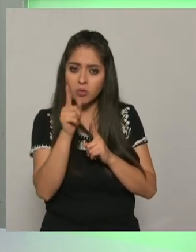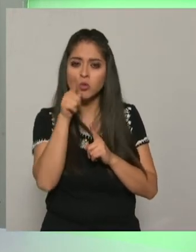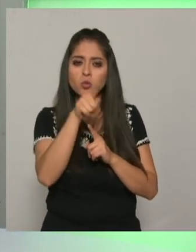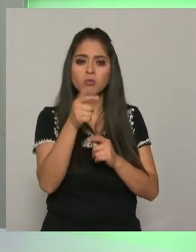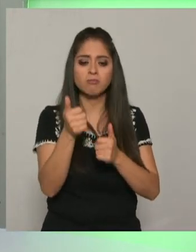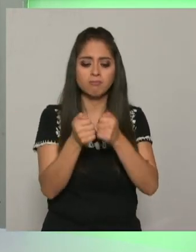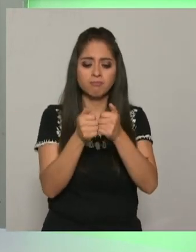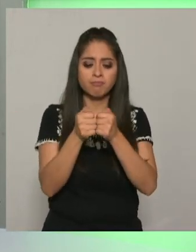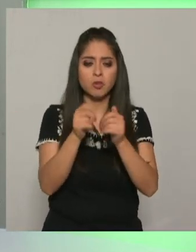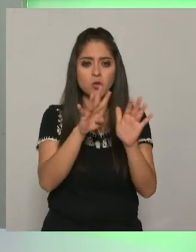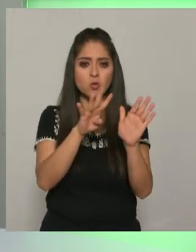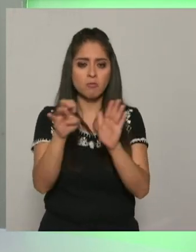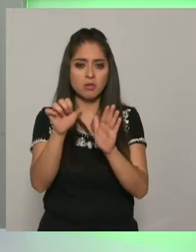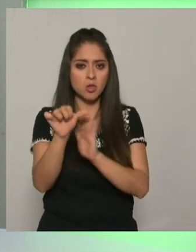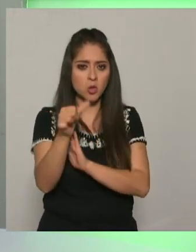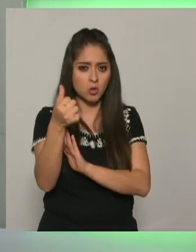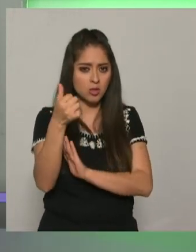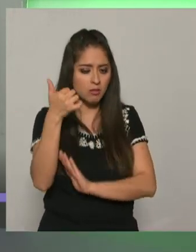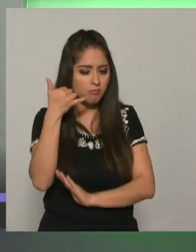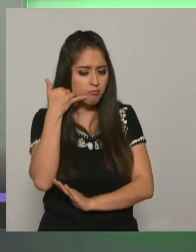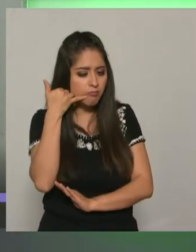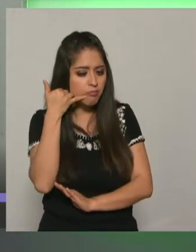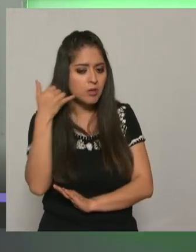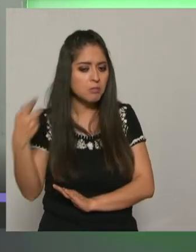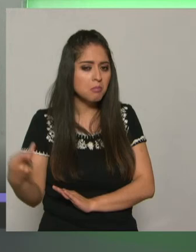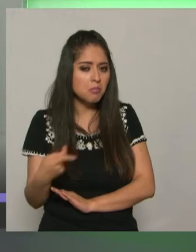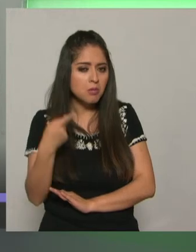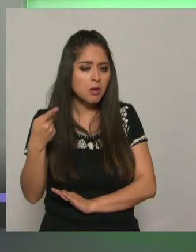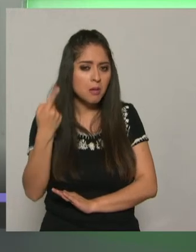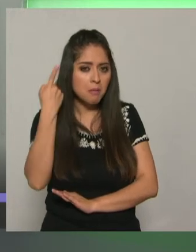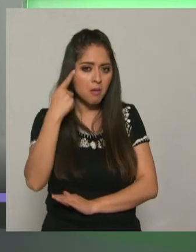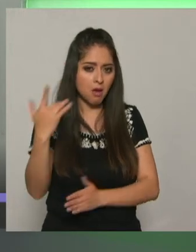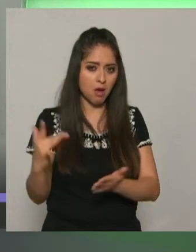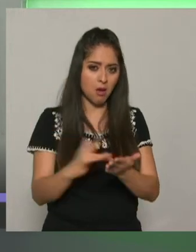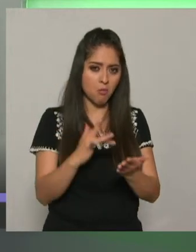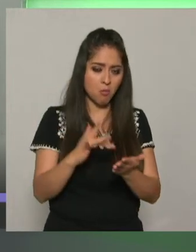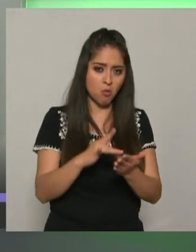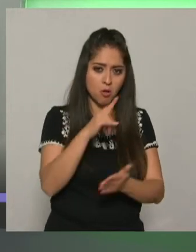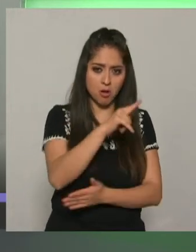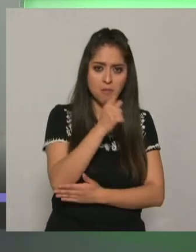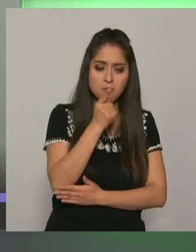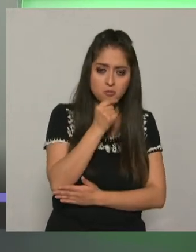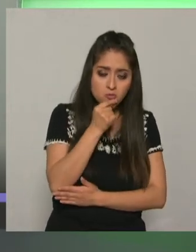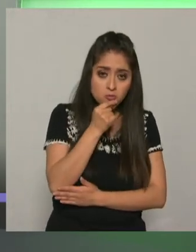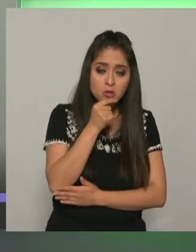marca el 911 para recibir el apoyo de alguna patrulla y